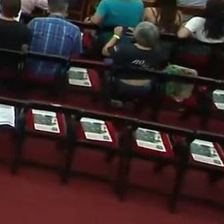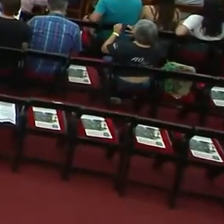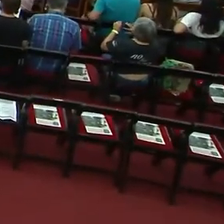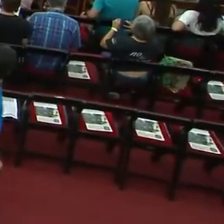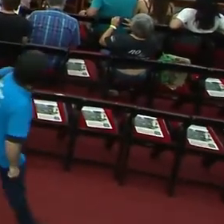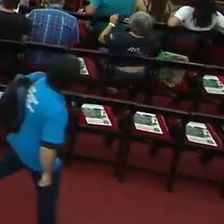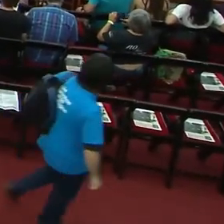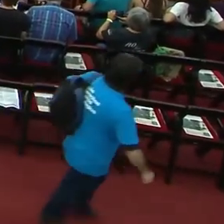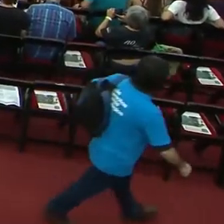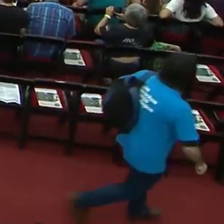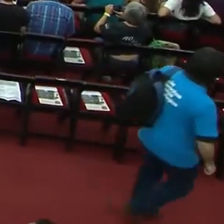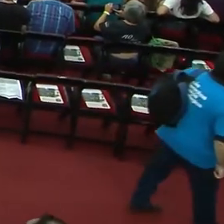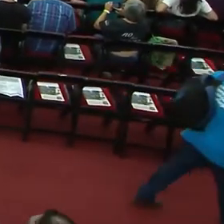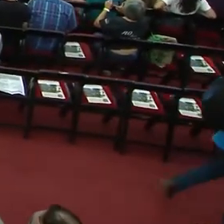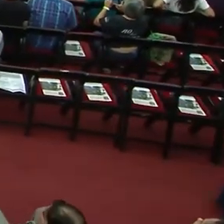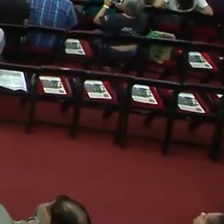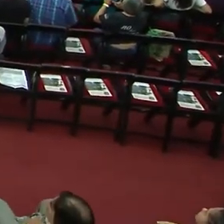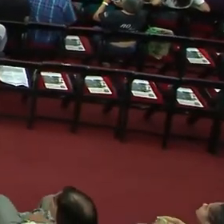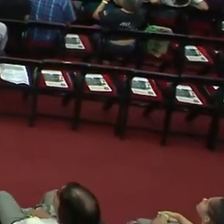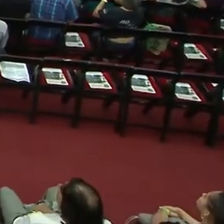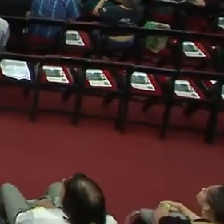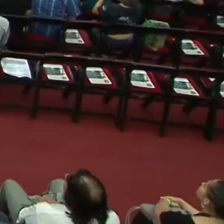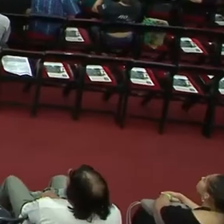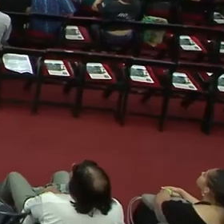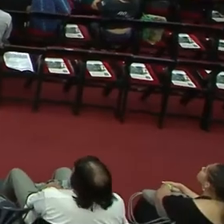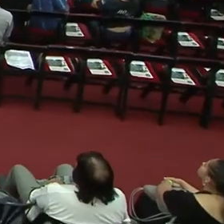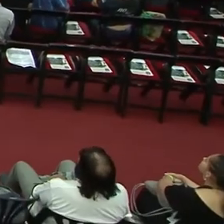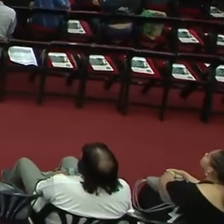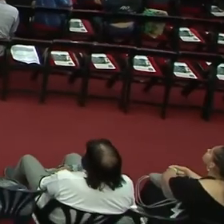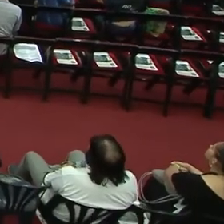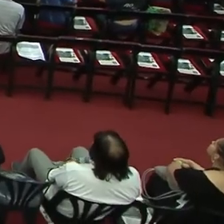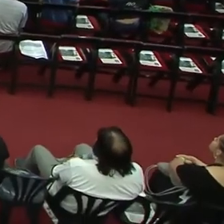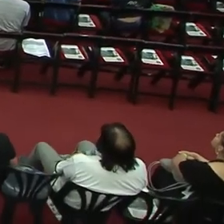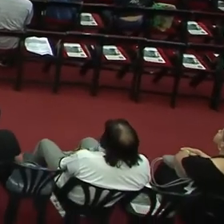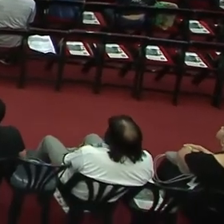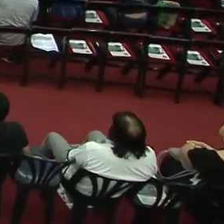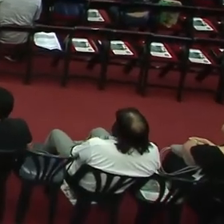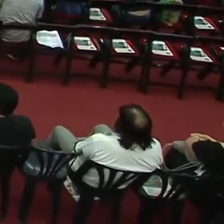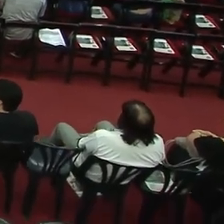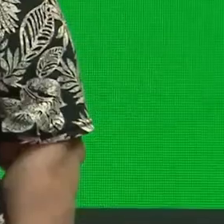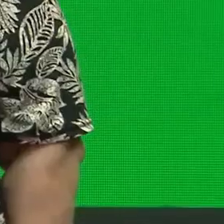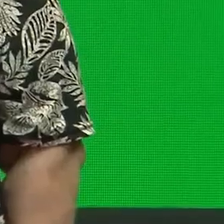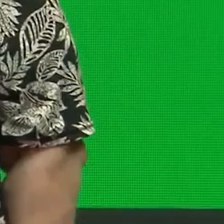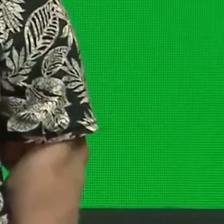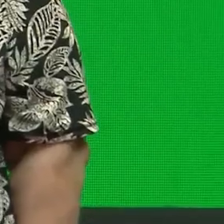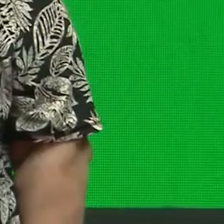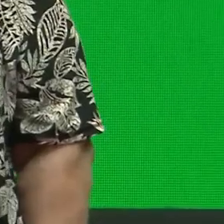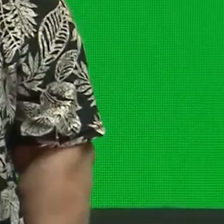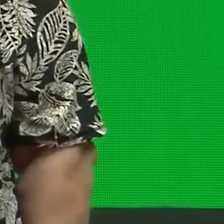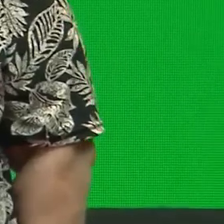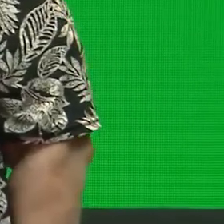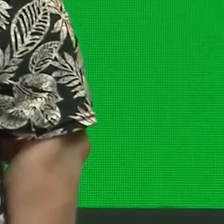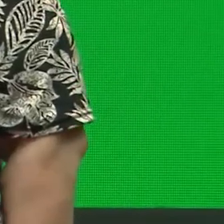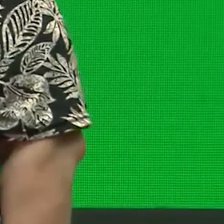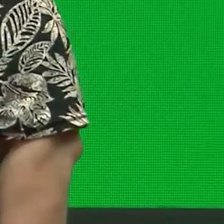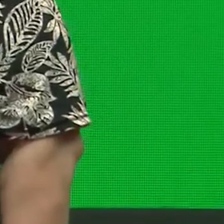América Latina, por un neoliberalismo que ensombrece a nuestros pueblos. Este foro